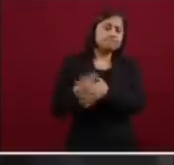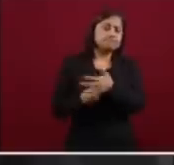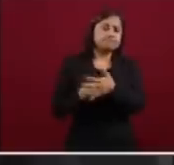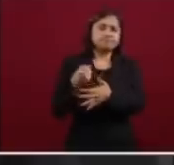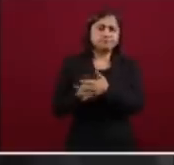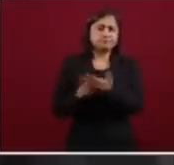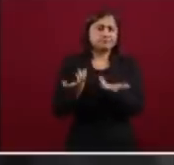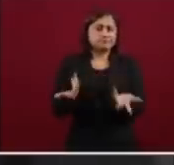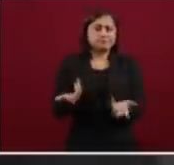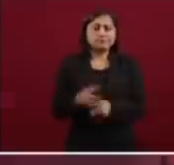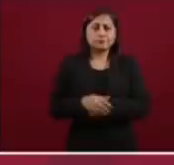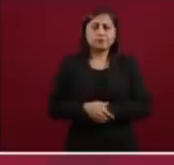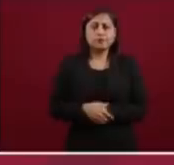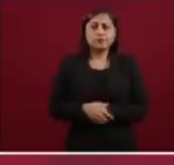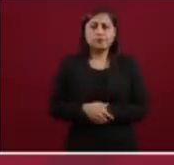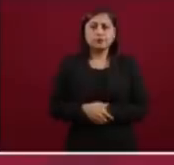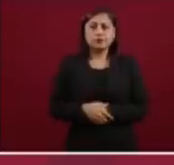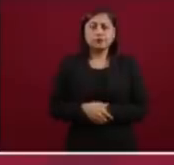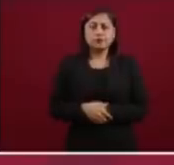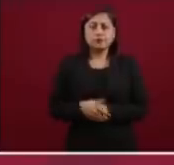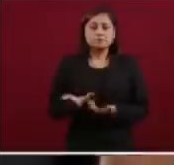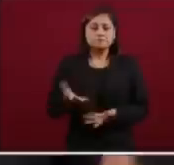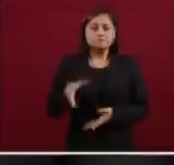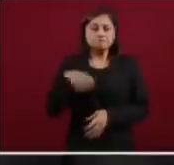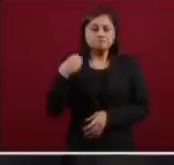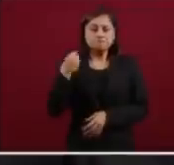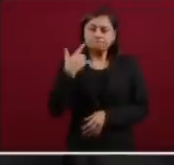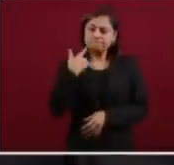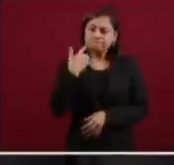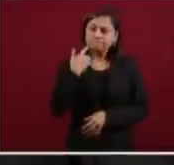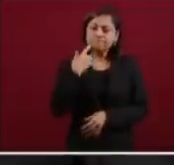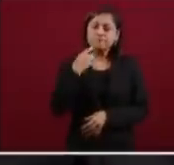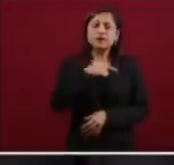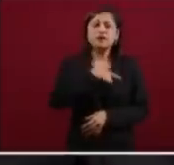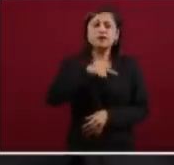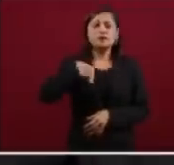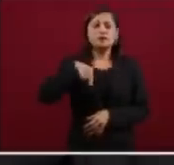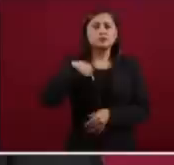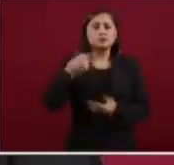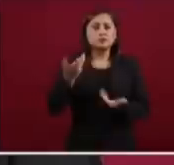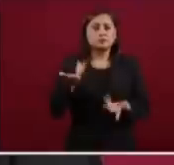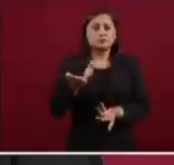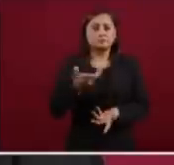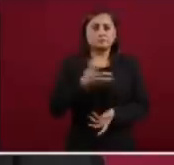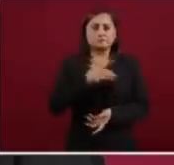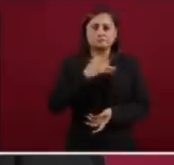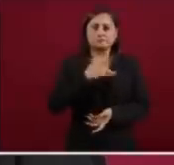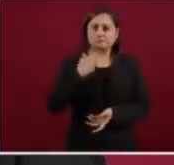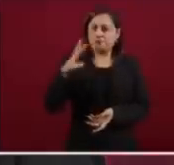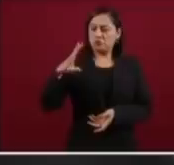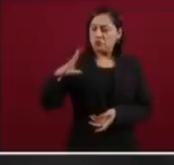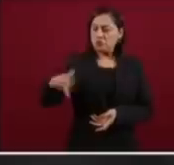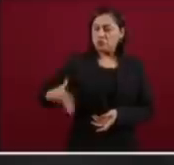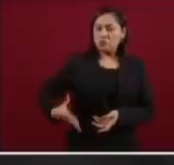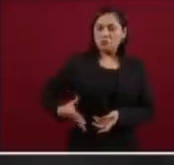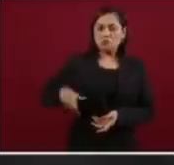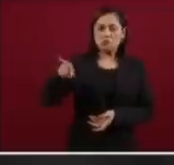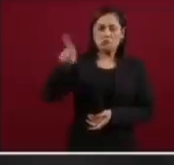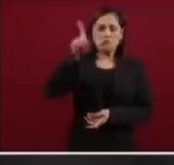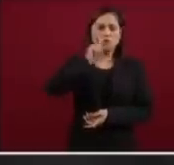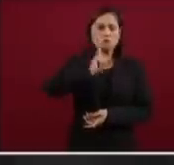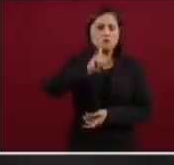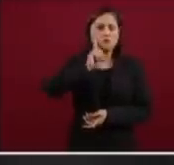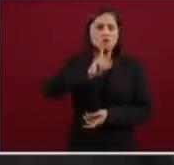este para mí es un orgullo que esté claudia se mande jefe de gobierno